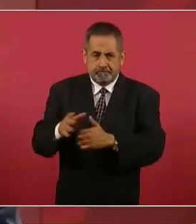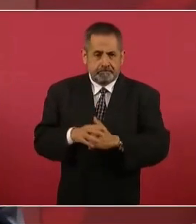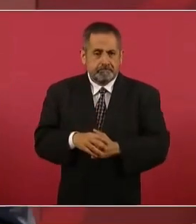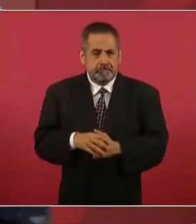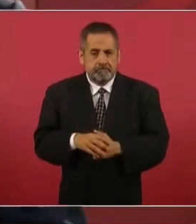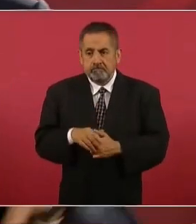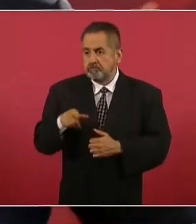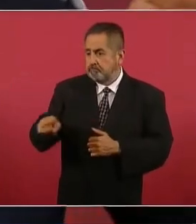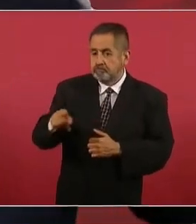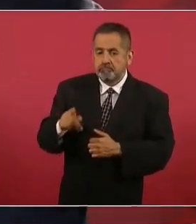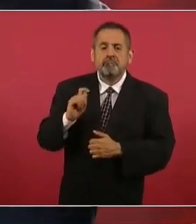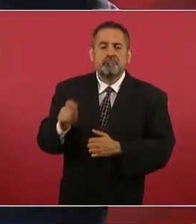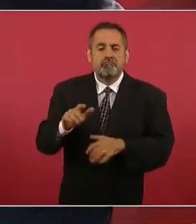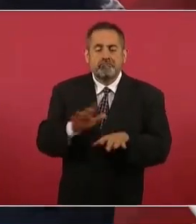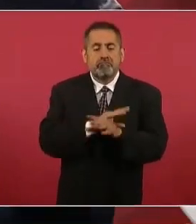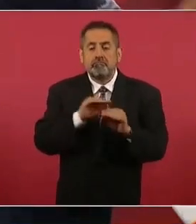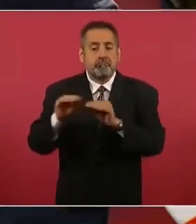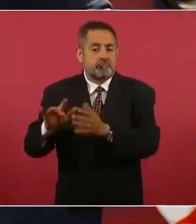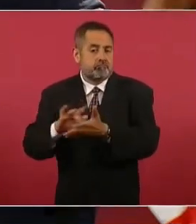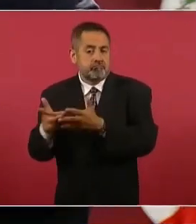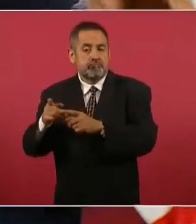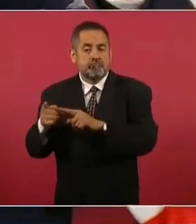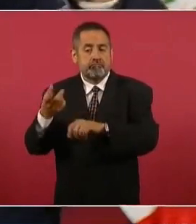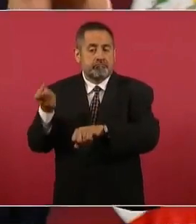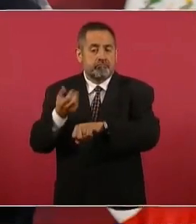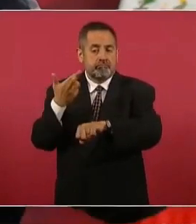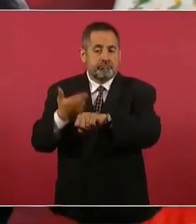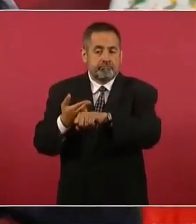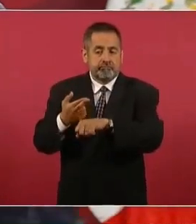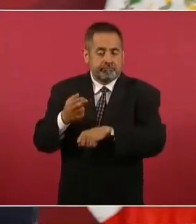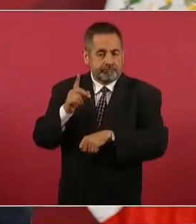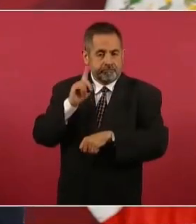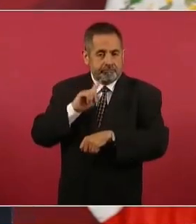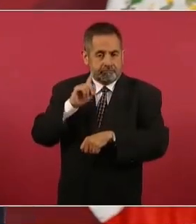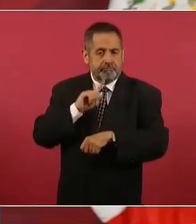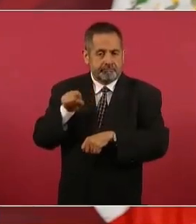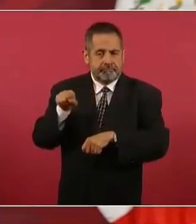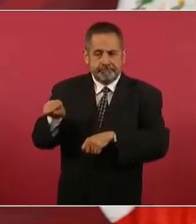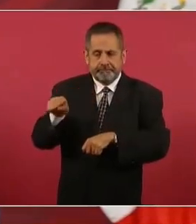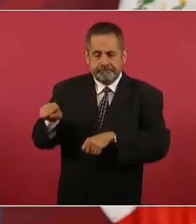Gracias a eso, la Secretaría de Energía está